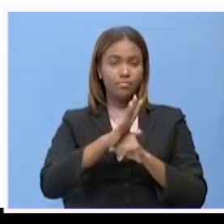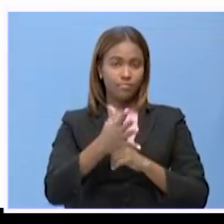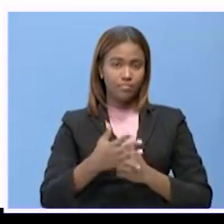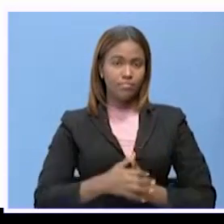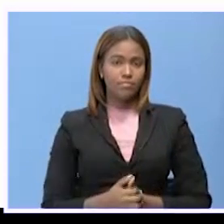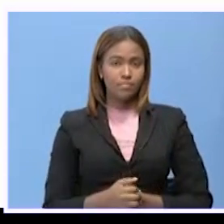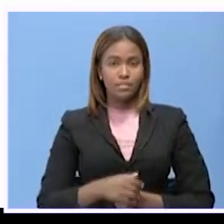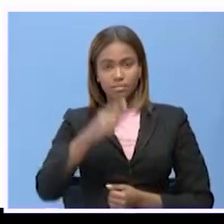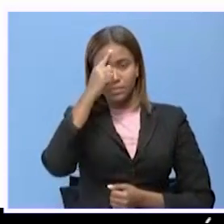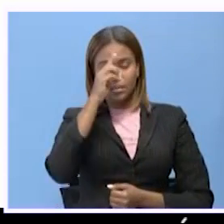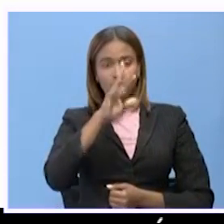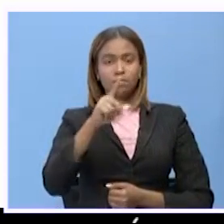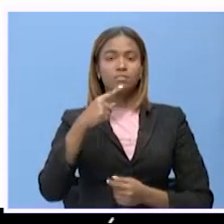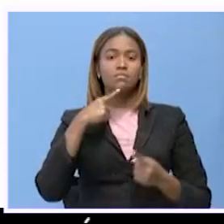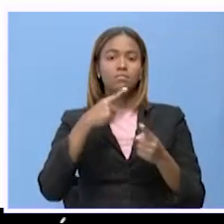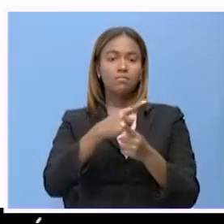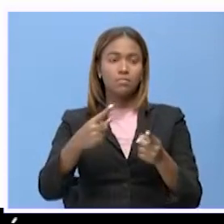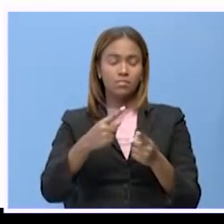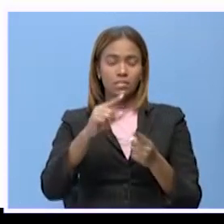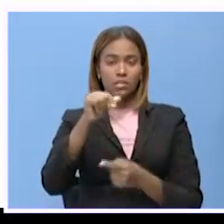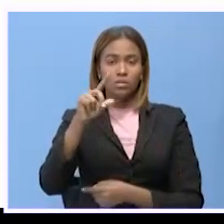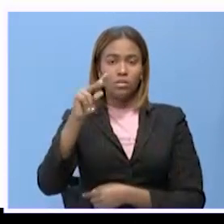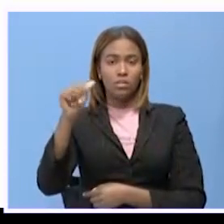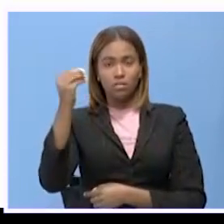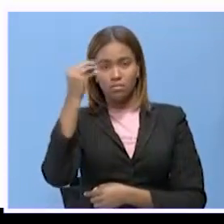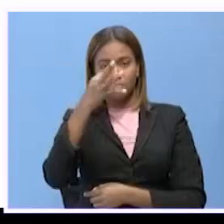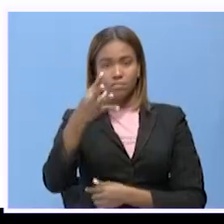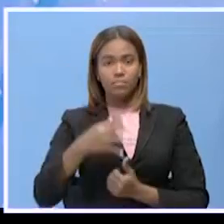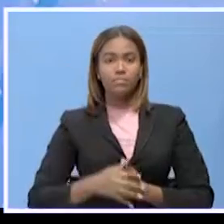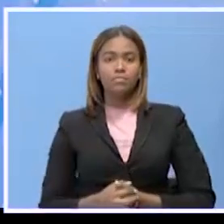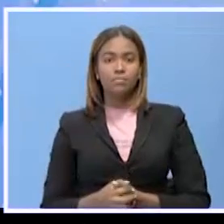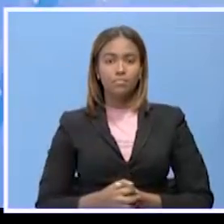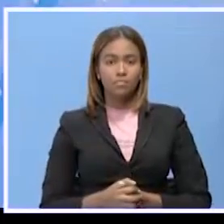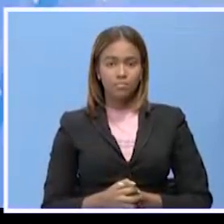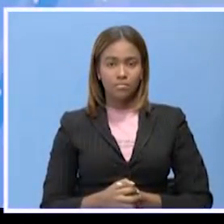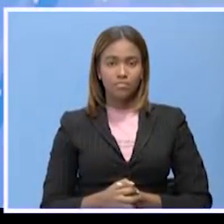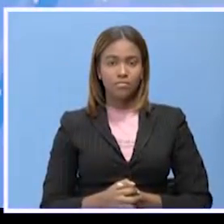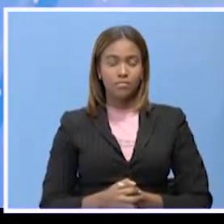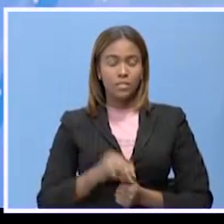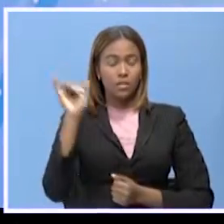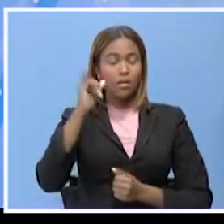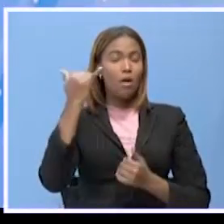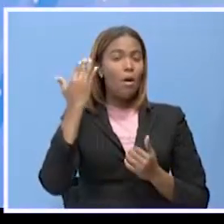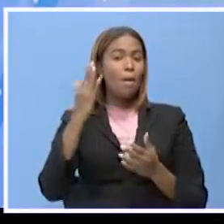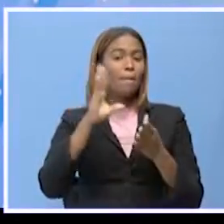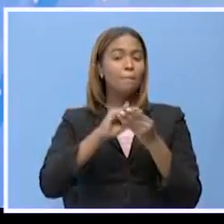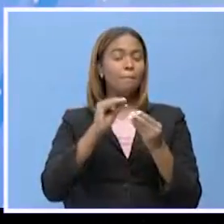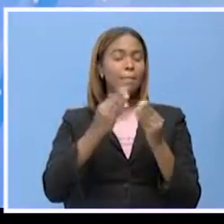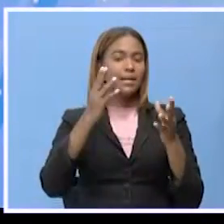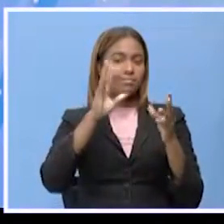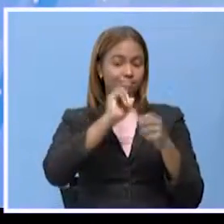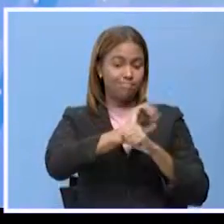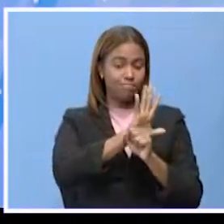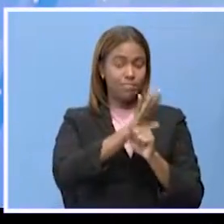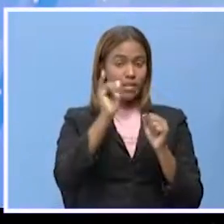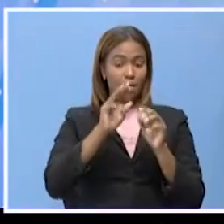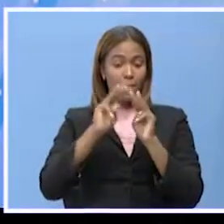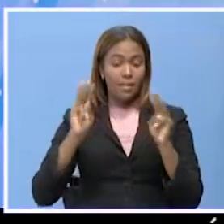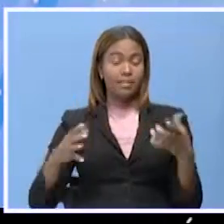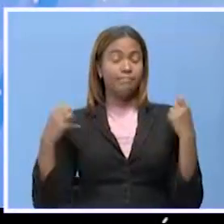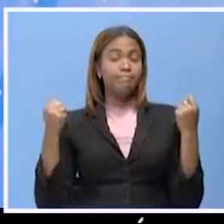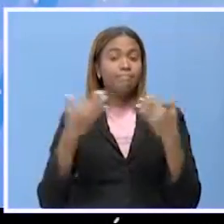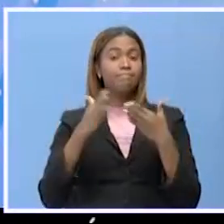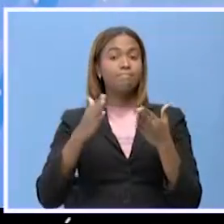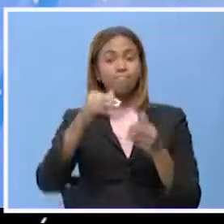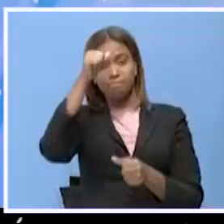COVID-19. Para 4RD Noticias, Gioconda Paulino. Pasamos balance al COVID-19 y es que el Ministerio de Salud